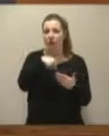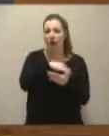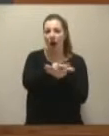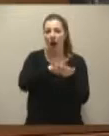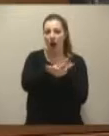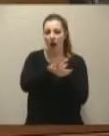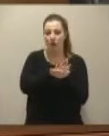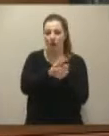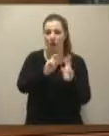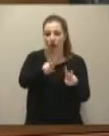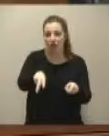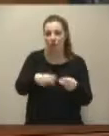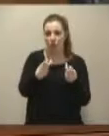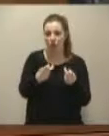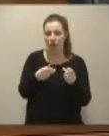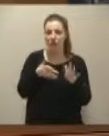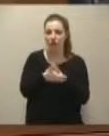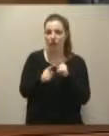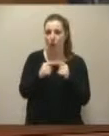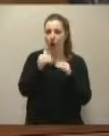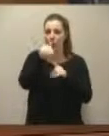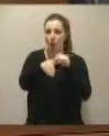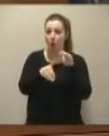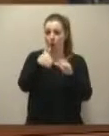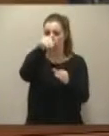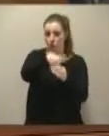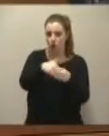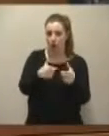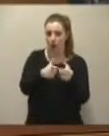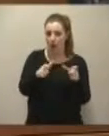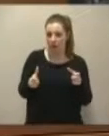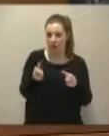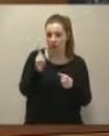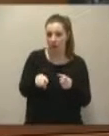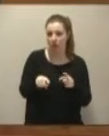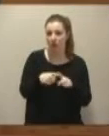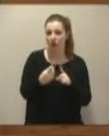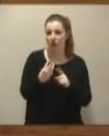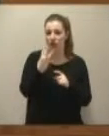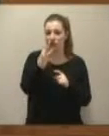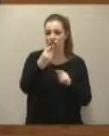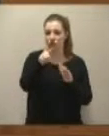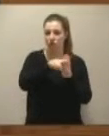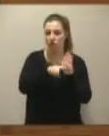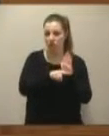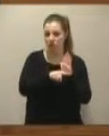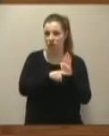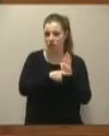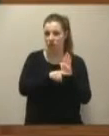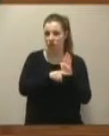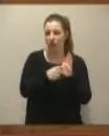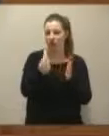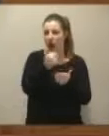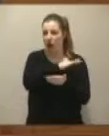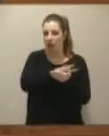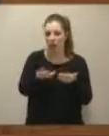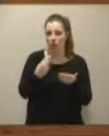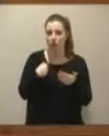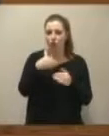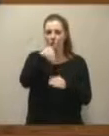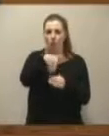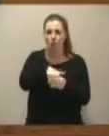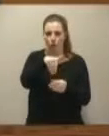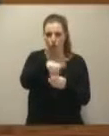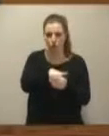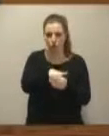que aumentaba la proporcionalidad del voto, manteniendo las 3 circunscripciones, garantizando que, en todo caso, los votos